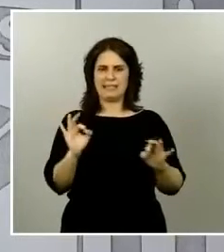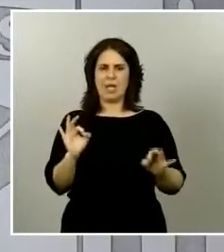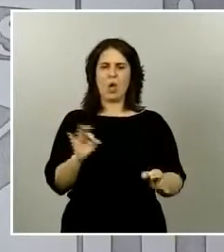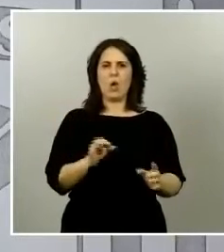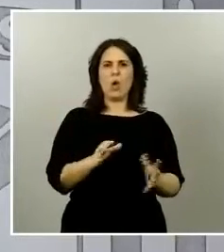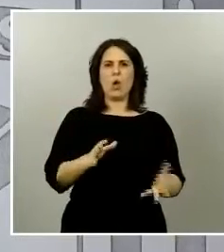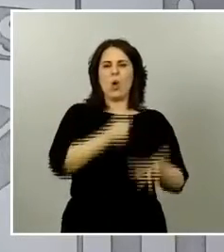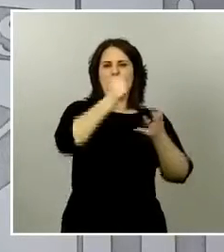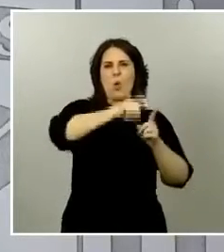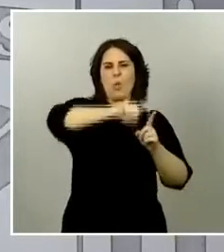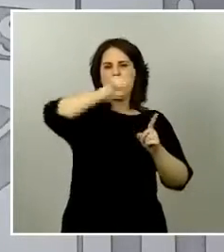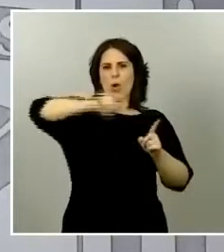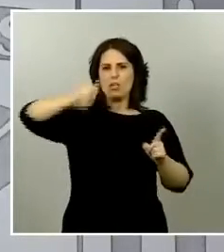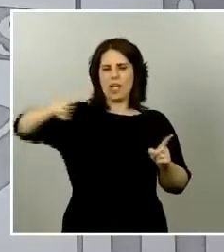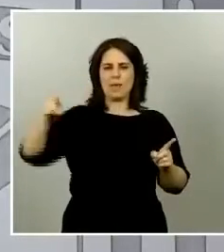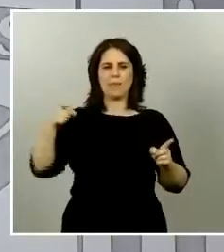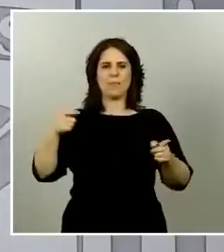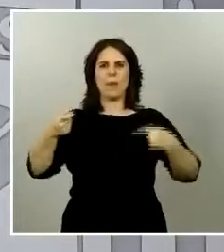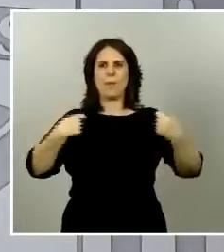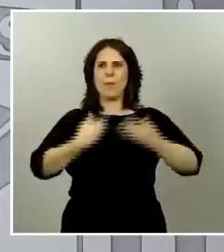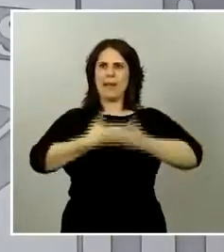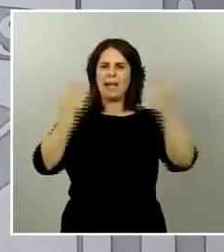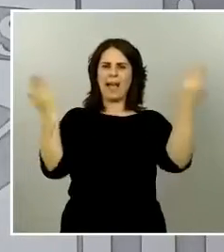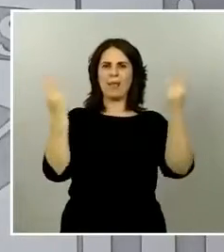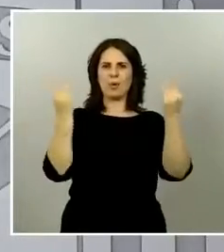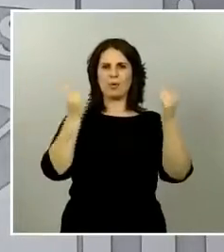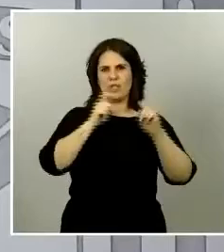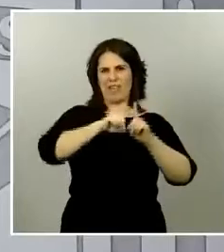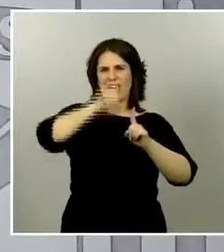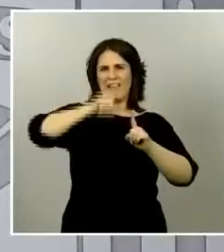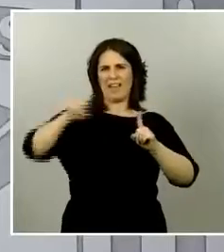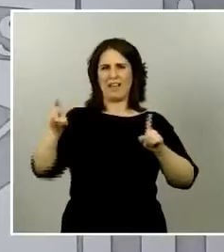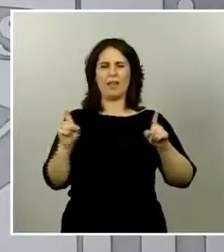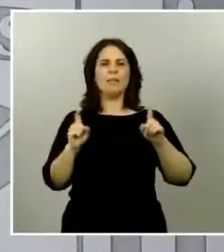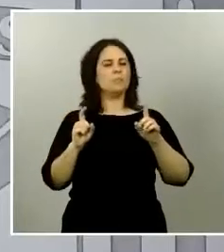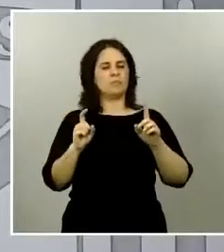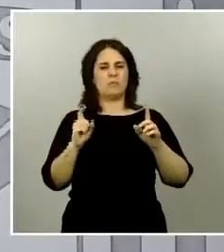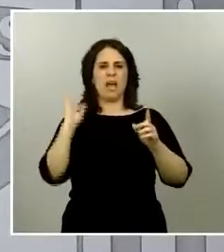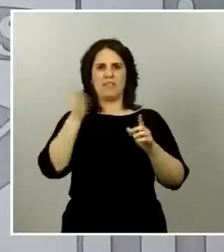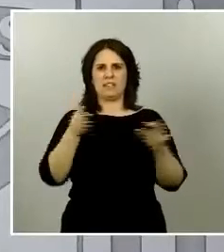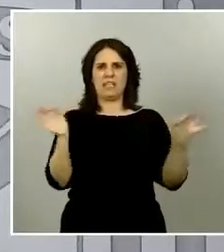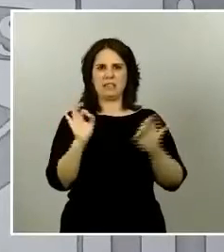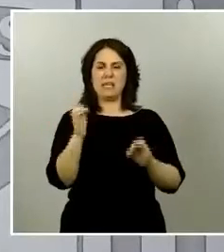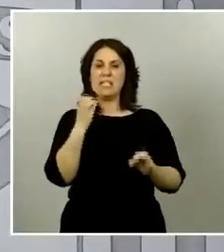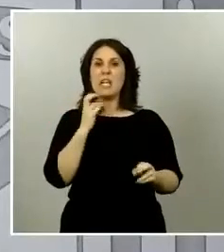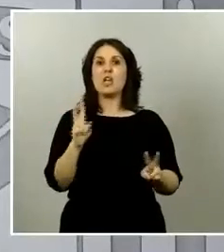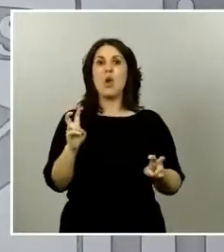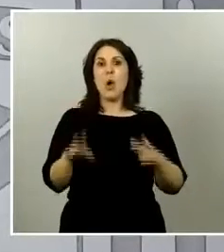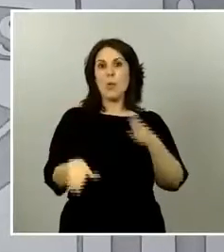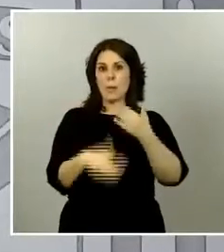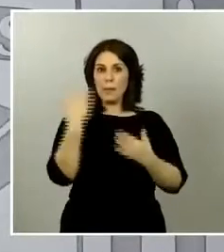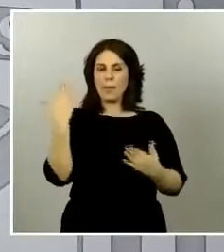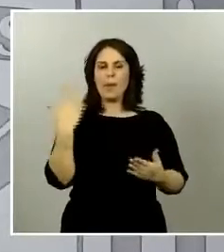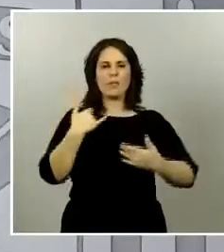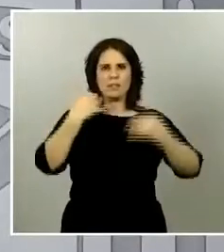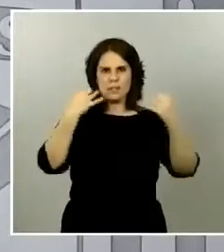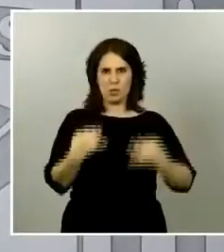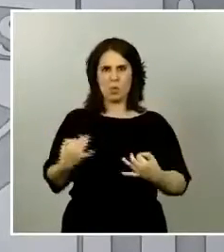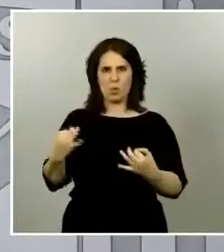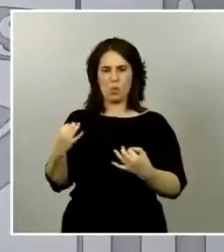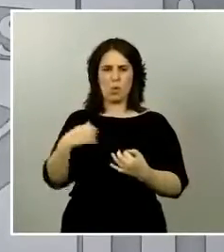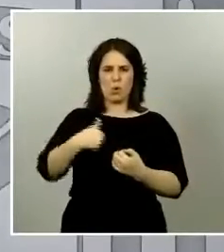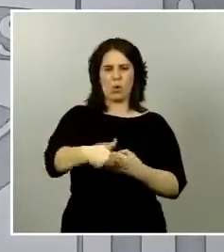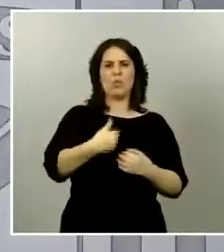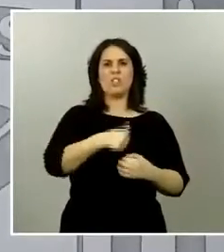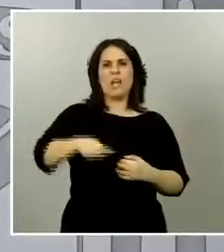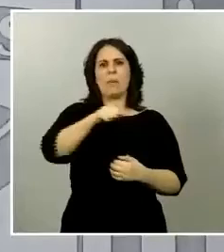haya ningún tipo de afectación ni en la bolsa, ni en los mercados, ni en ninguna situación. Así que, si hay alguna novedad respecto a